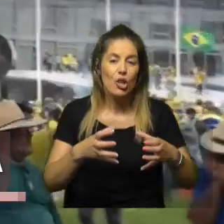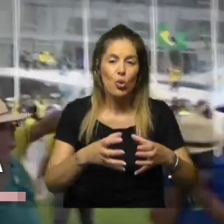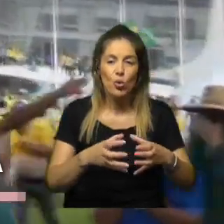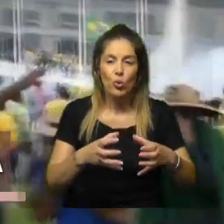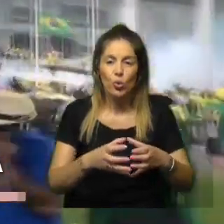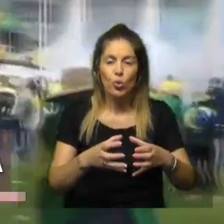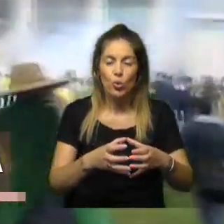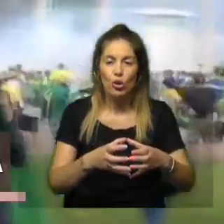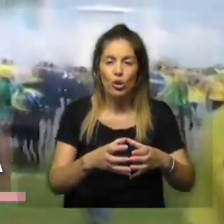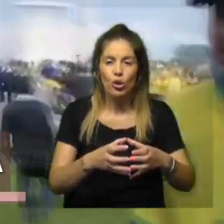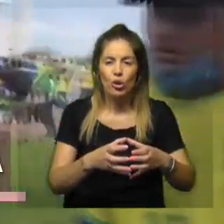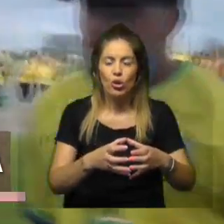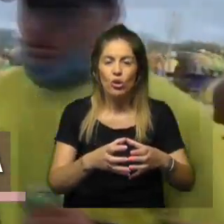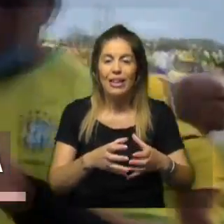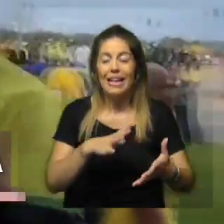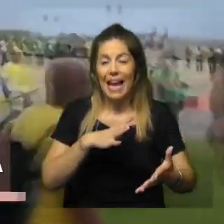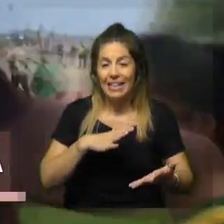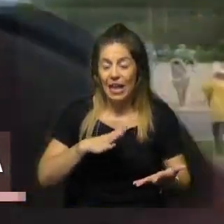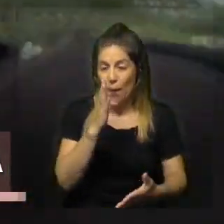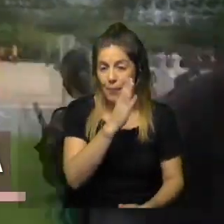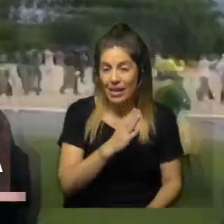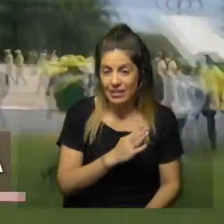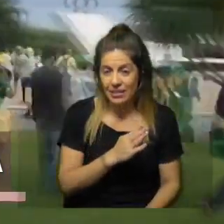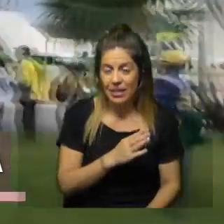de constelación de derechos que hay en Brasil y